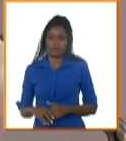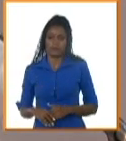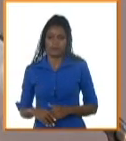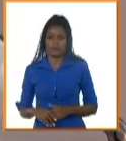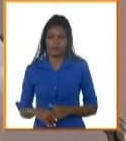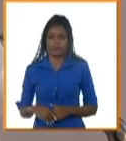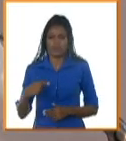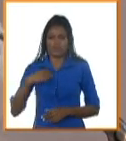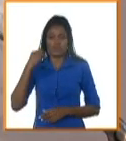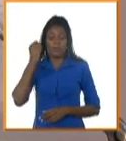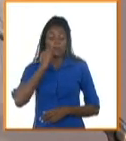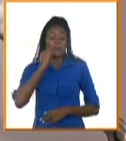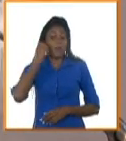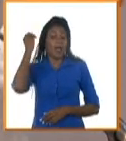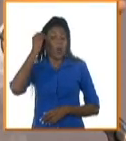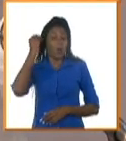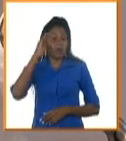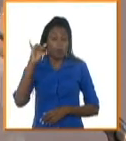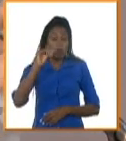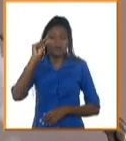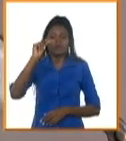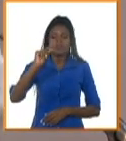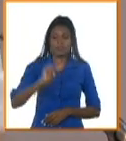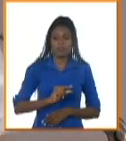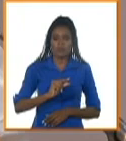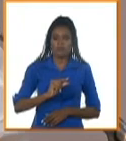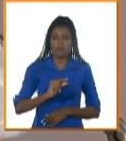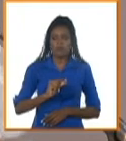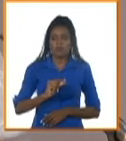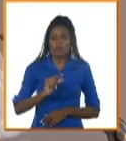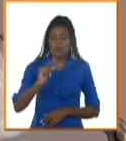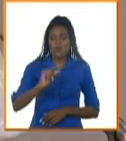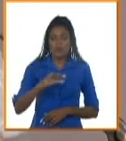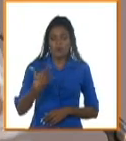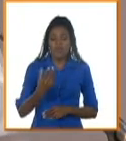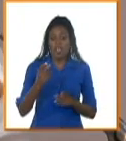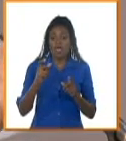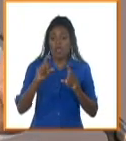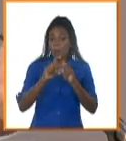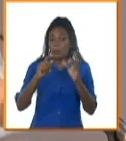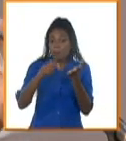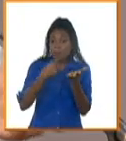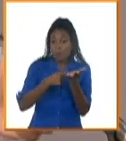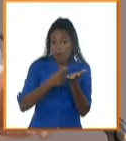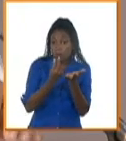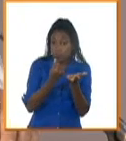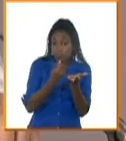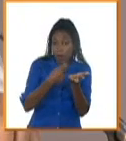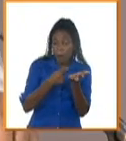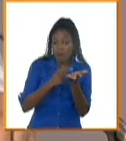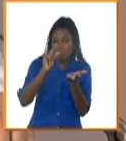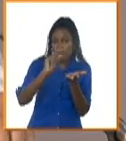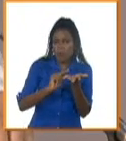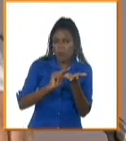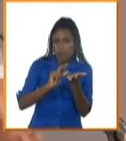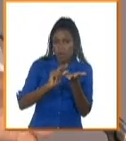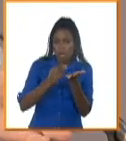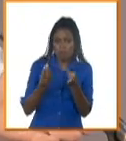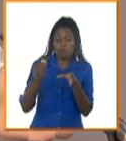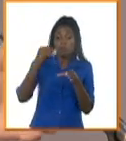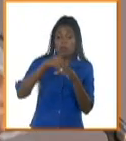yo creo que la preocupación más está en disminuir los niveles de efectivo con los cuales estoy operando O sea que ese es un tema que